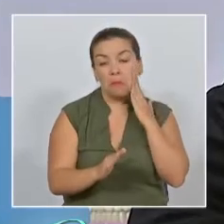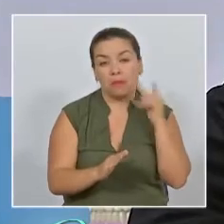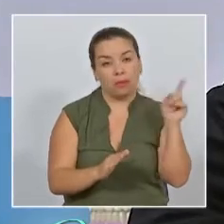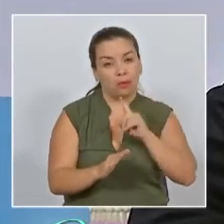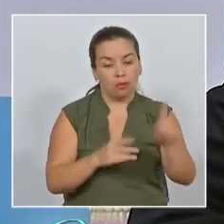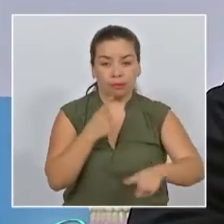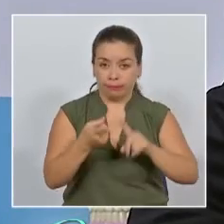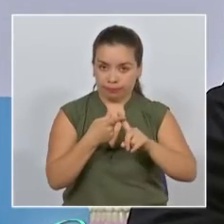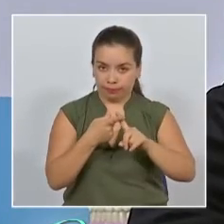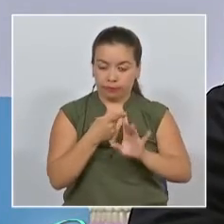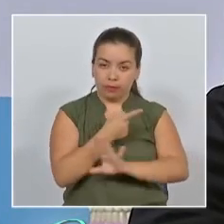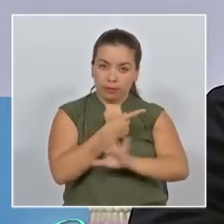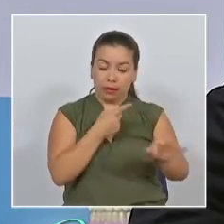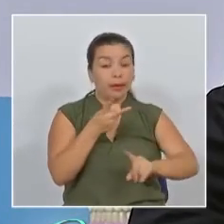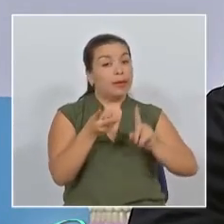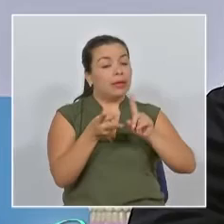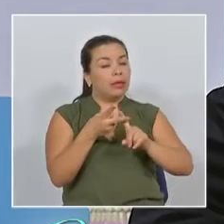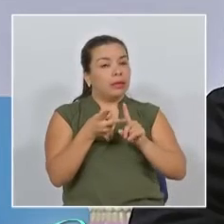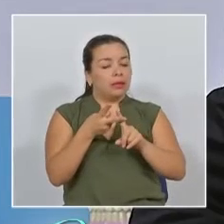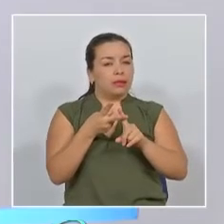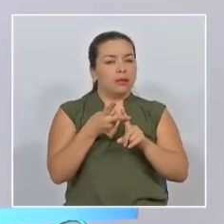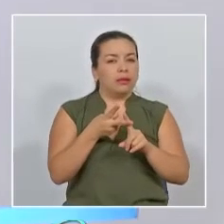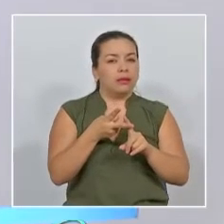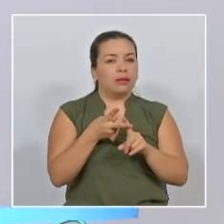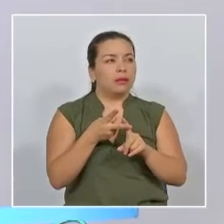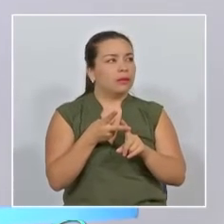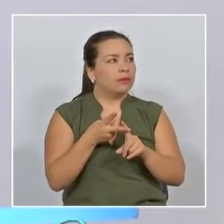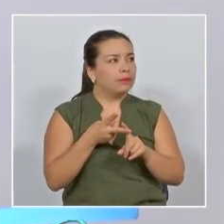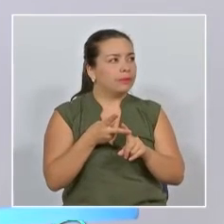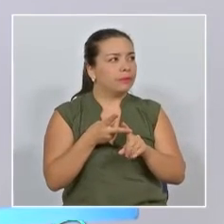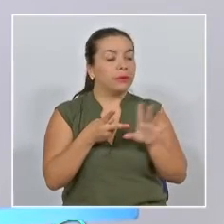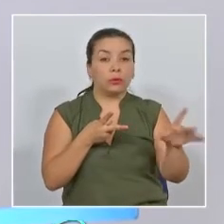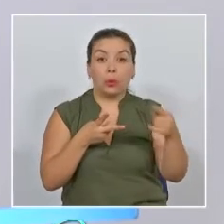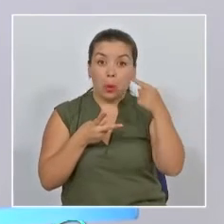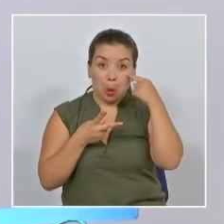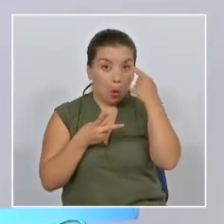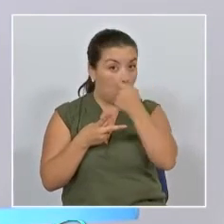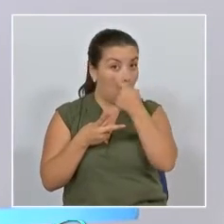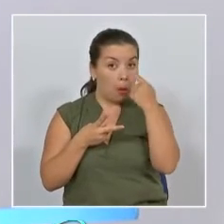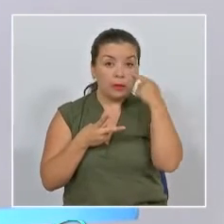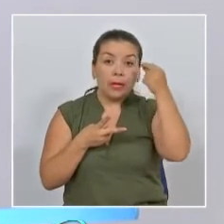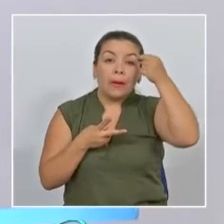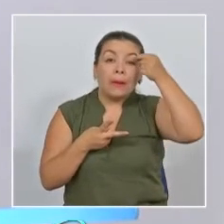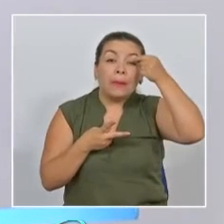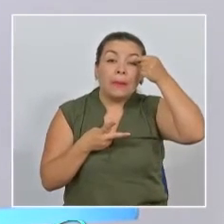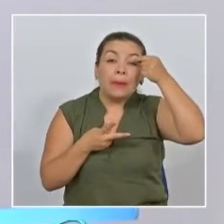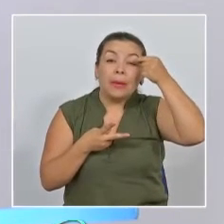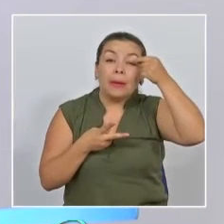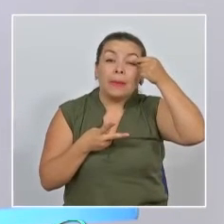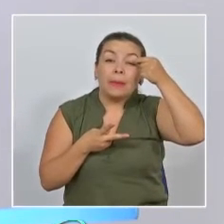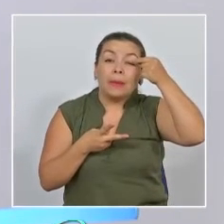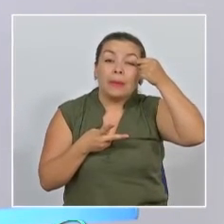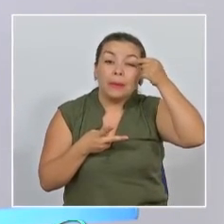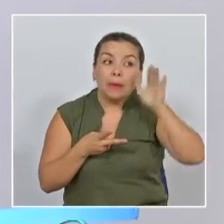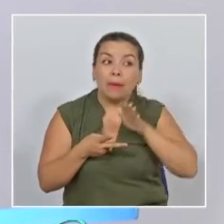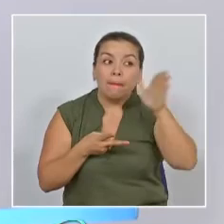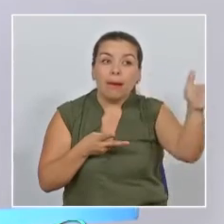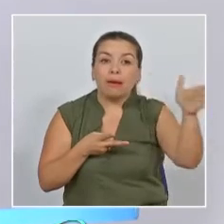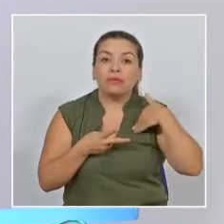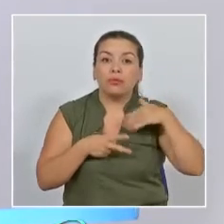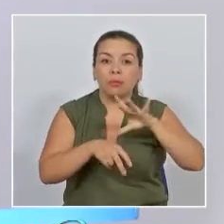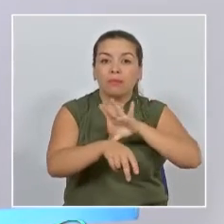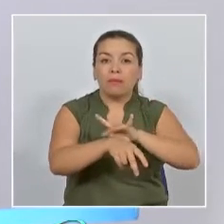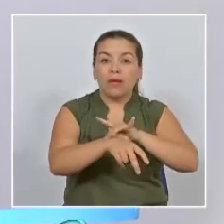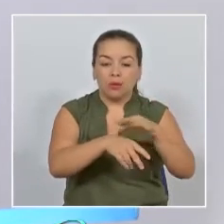Dos, lo que está refiriendo allí en sus ojos, esas verruguitas, debe acudir con un dermatólogo para